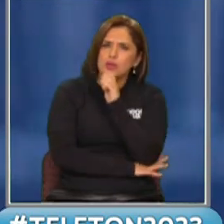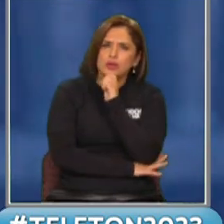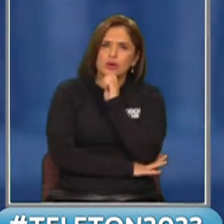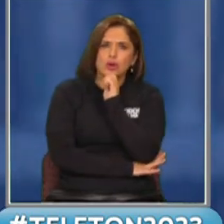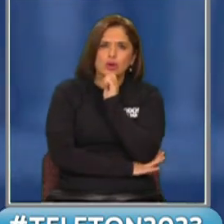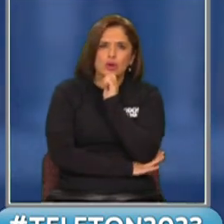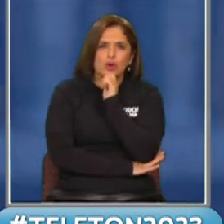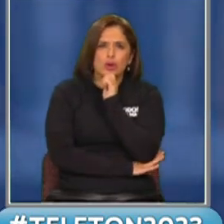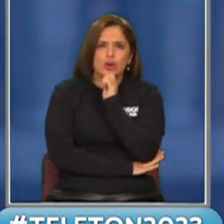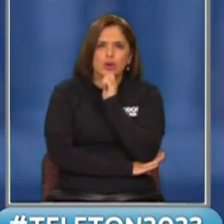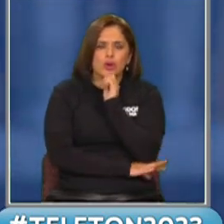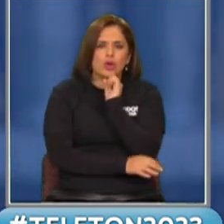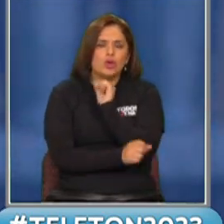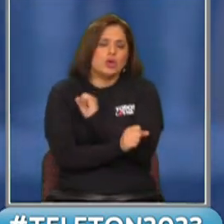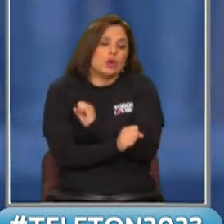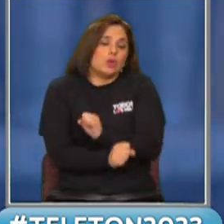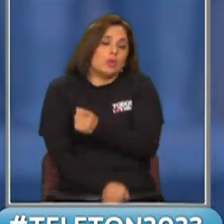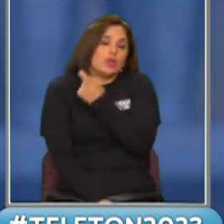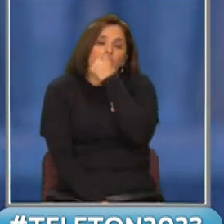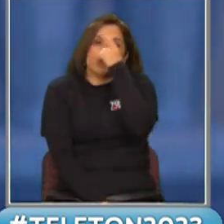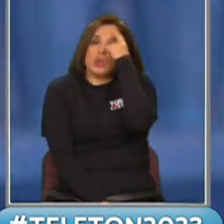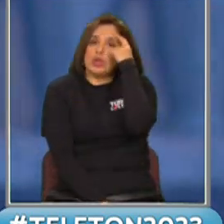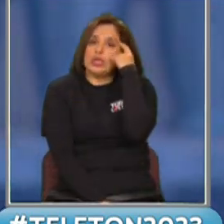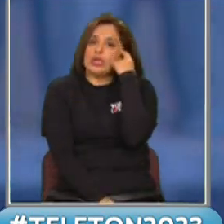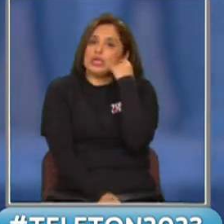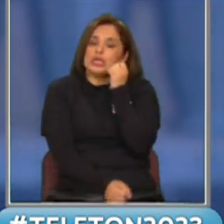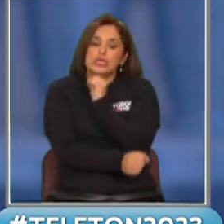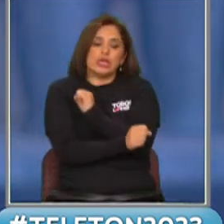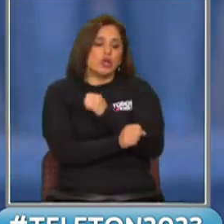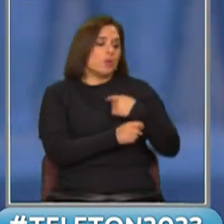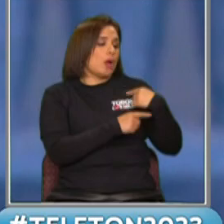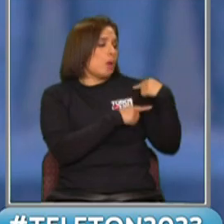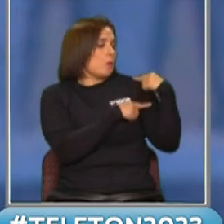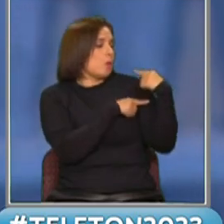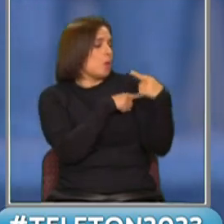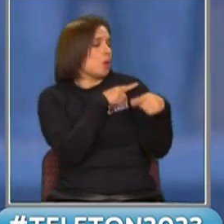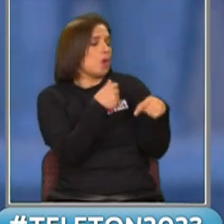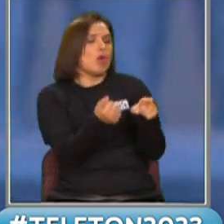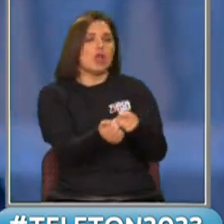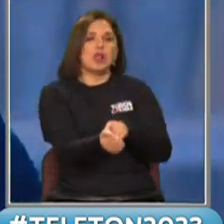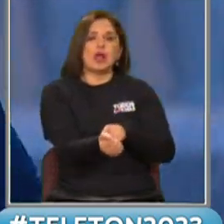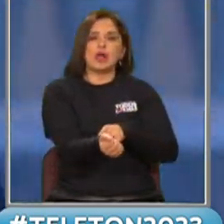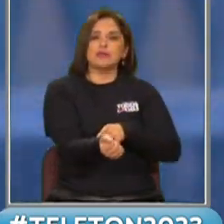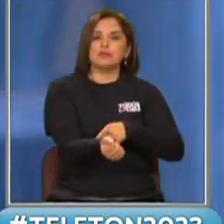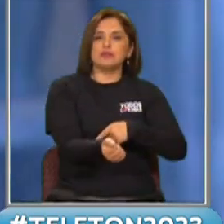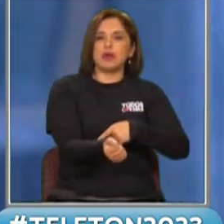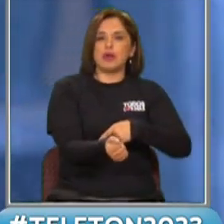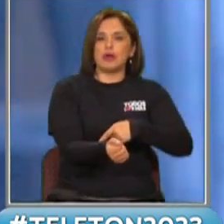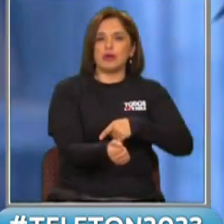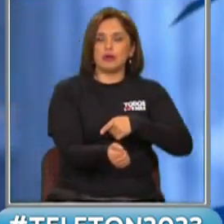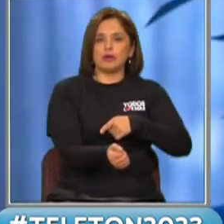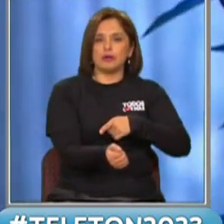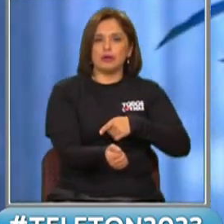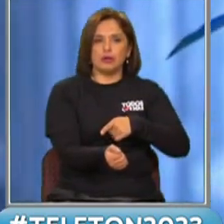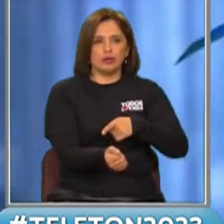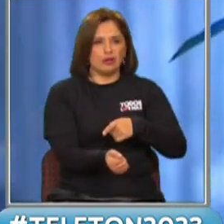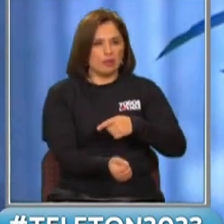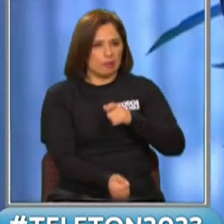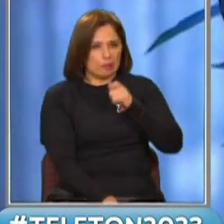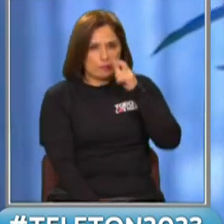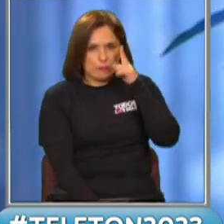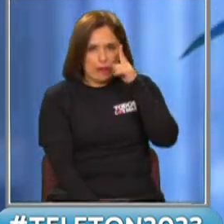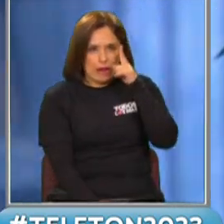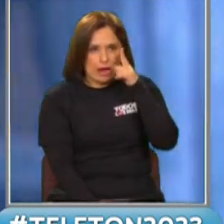acabó mi linaje mi linaje con lo reconoció el papá o sea como que qué